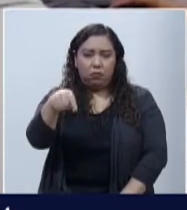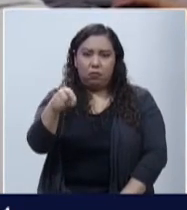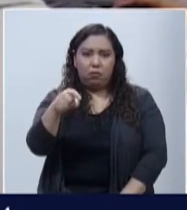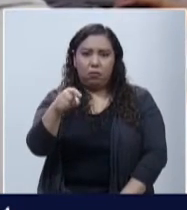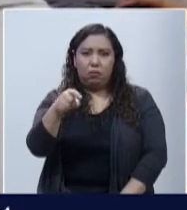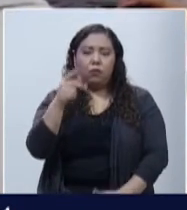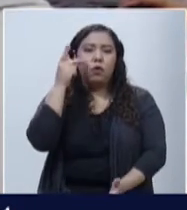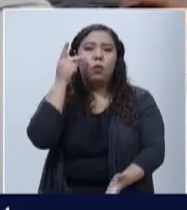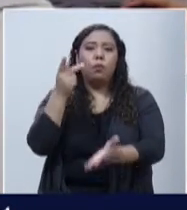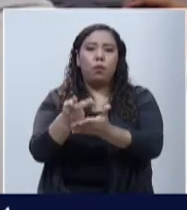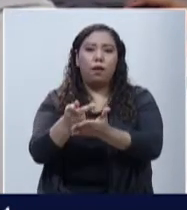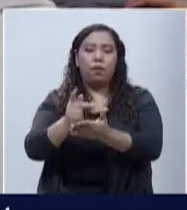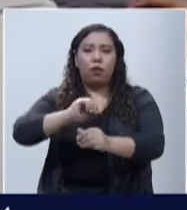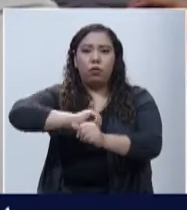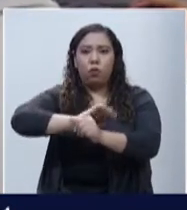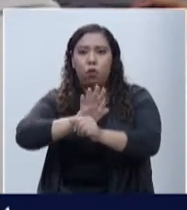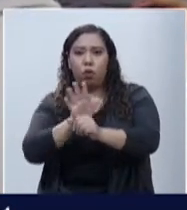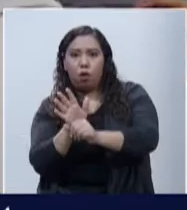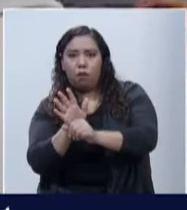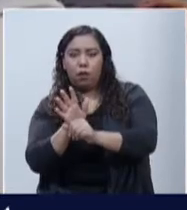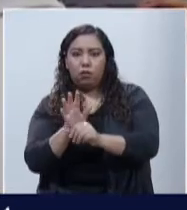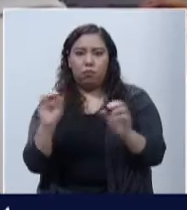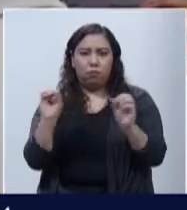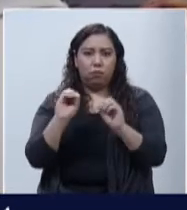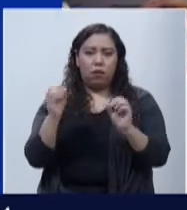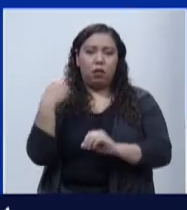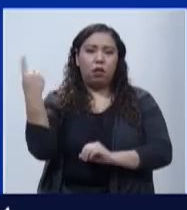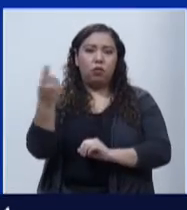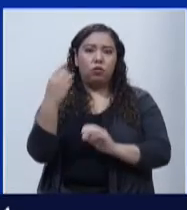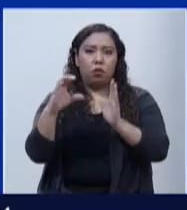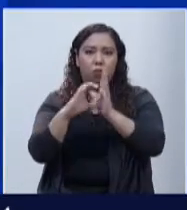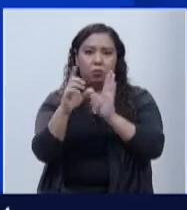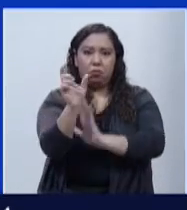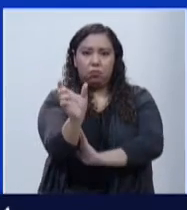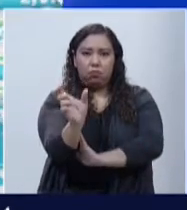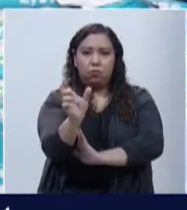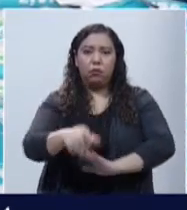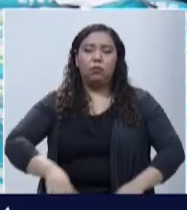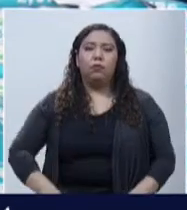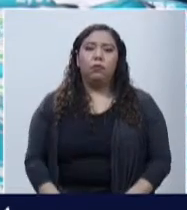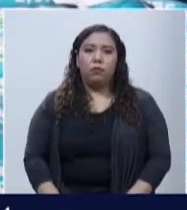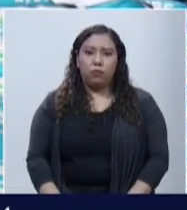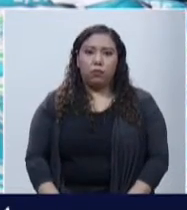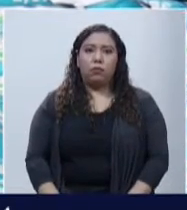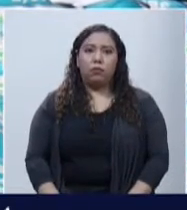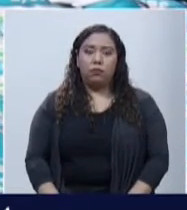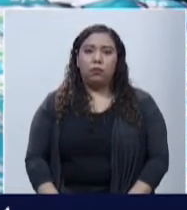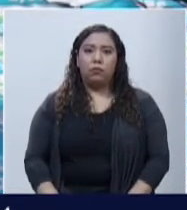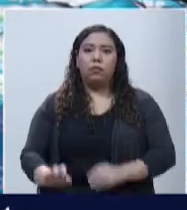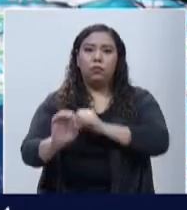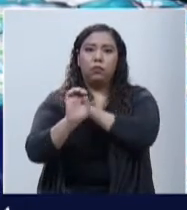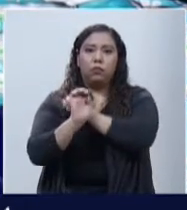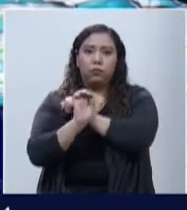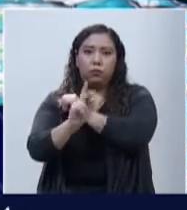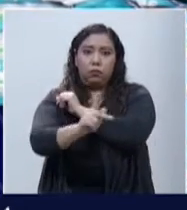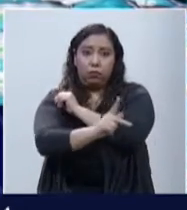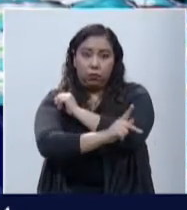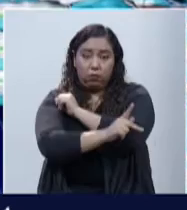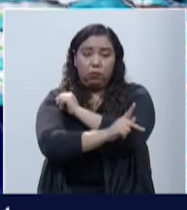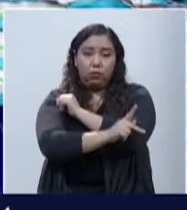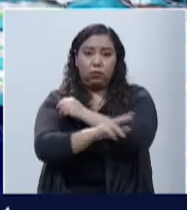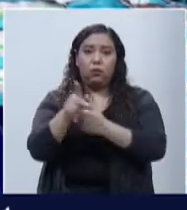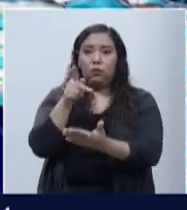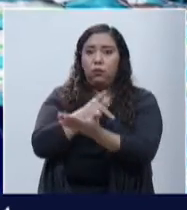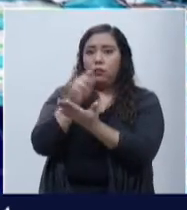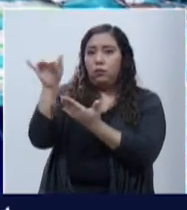una prueba kobe 19 con resultados negativos el paraíso para emprender proyecto que